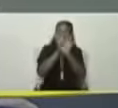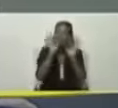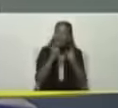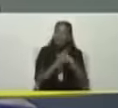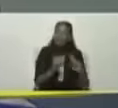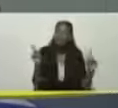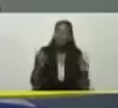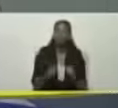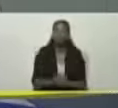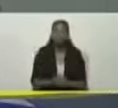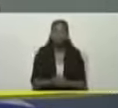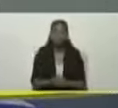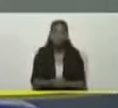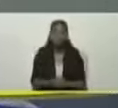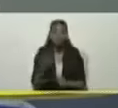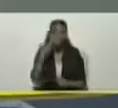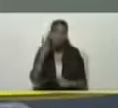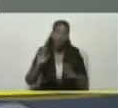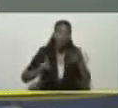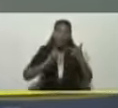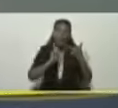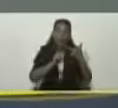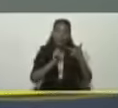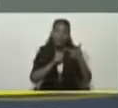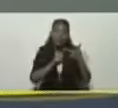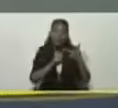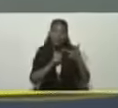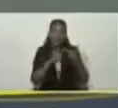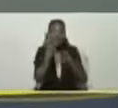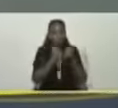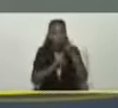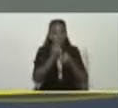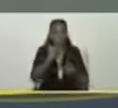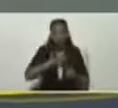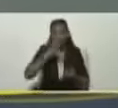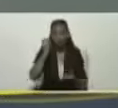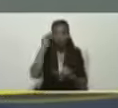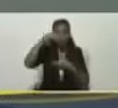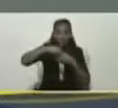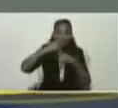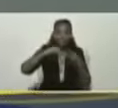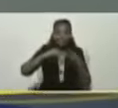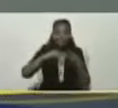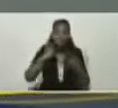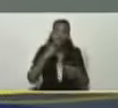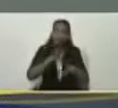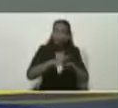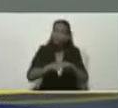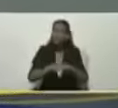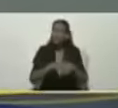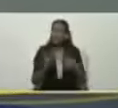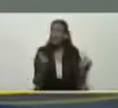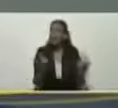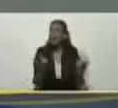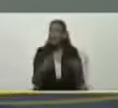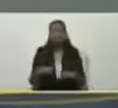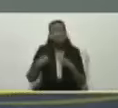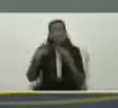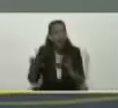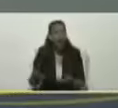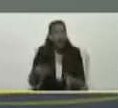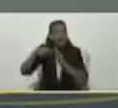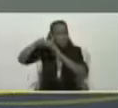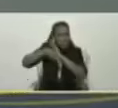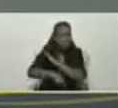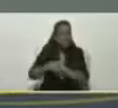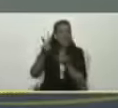Y yo creé el tercer vértice, el económico. Y dije, vamos a meternos a